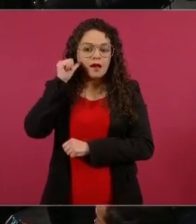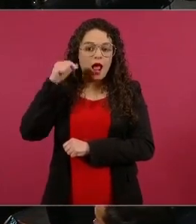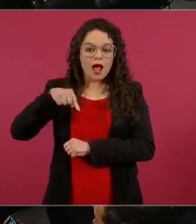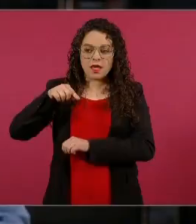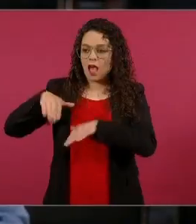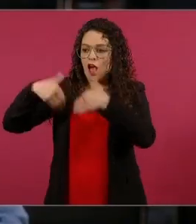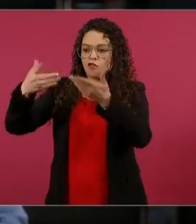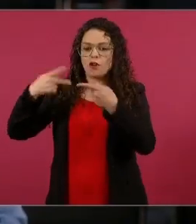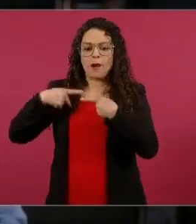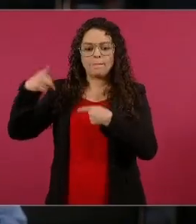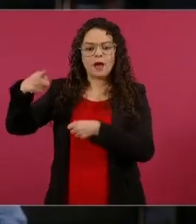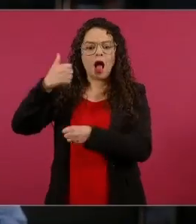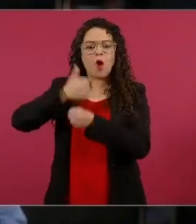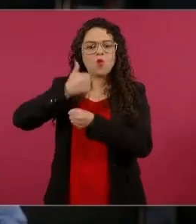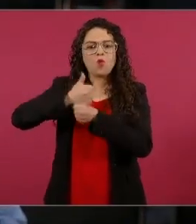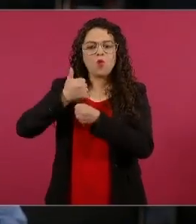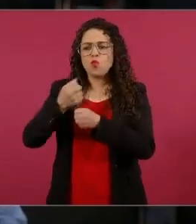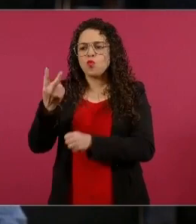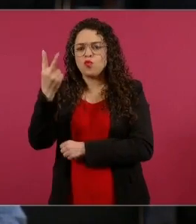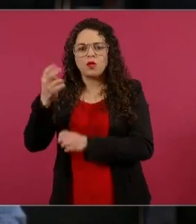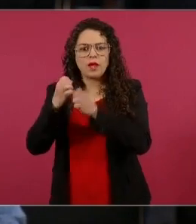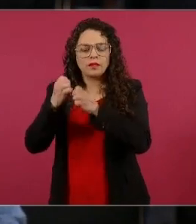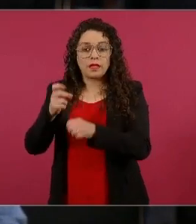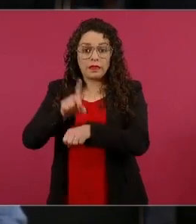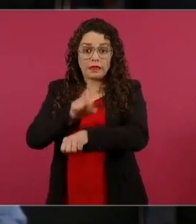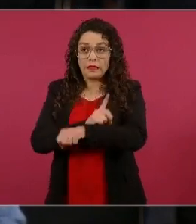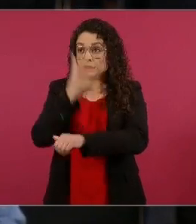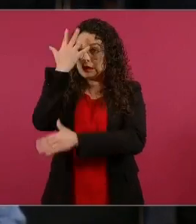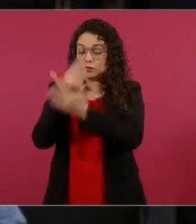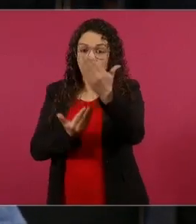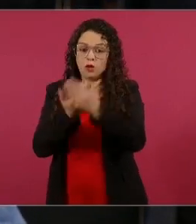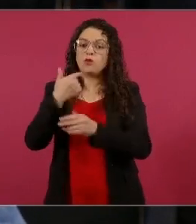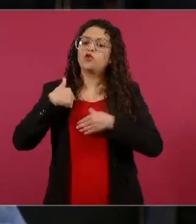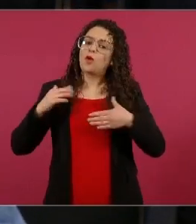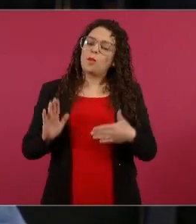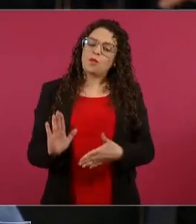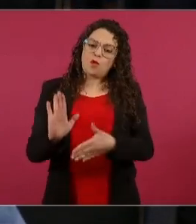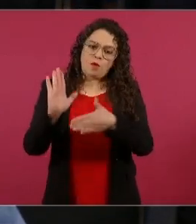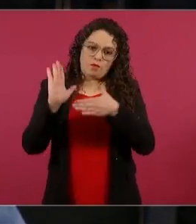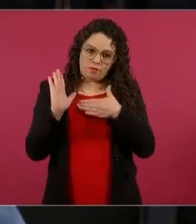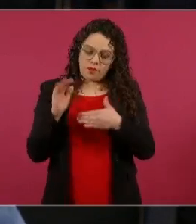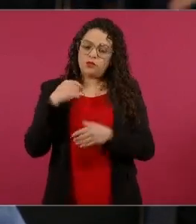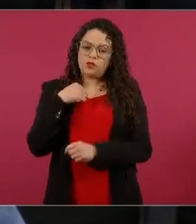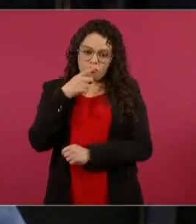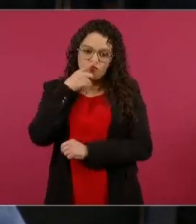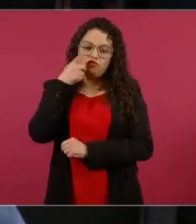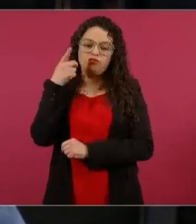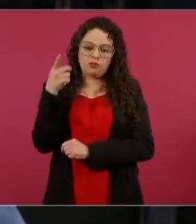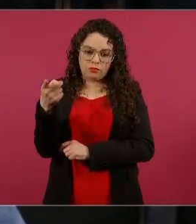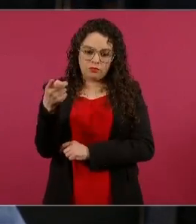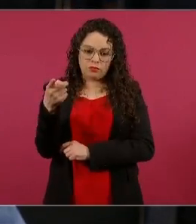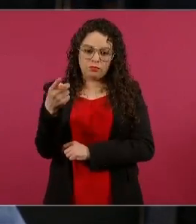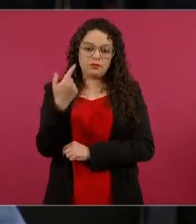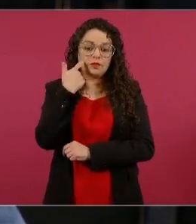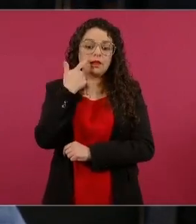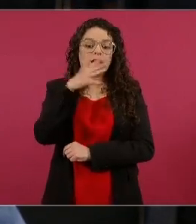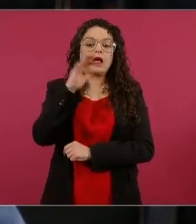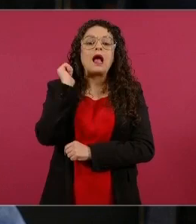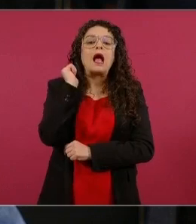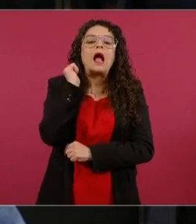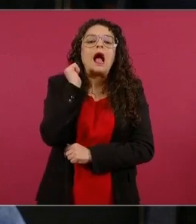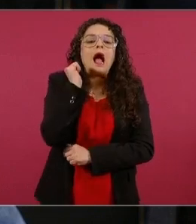Nacional desde las 5 de la mañana y convencida estoy que algo se va a poder